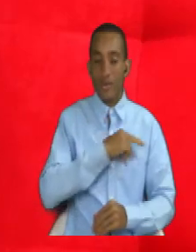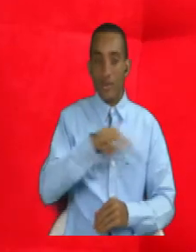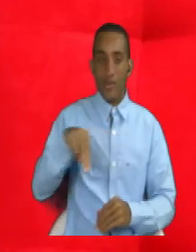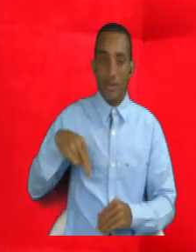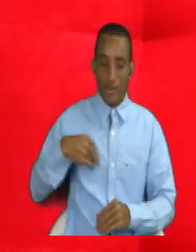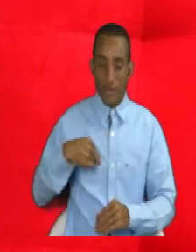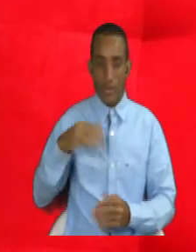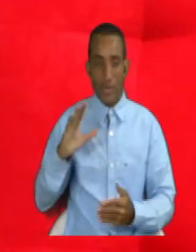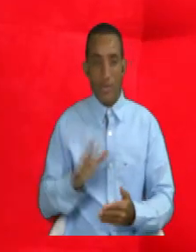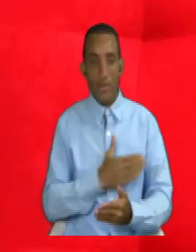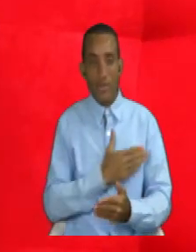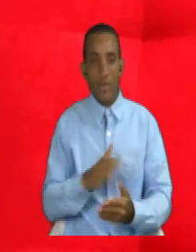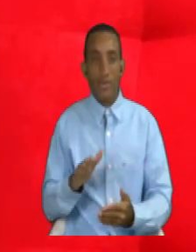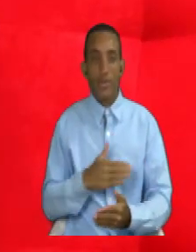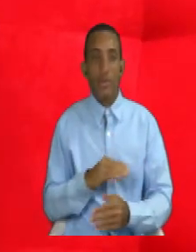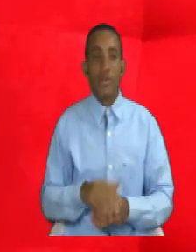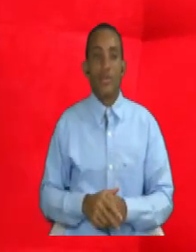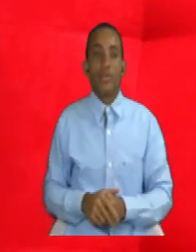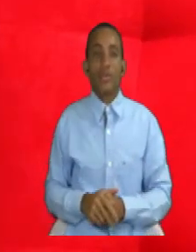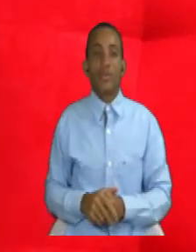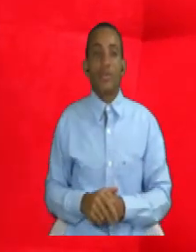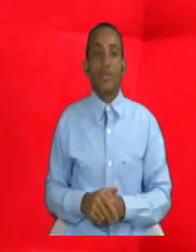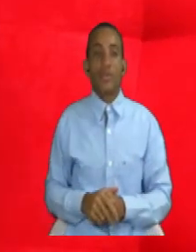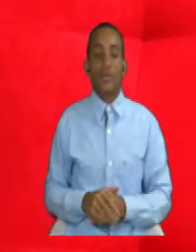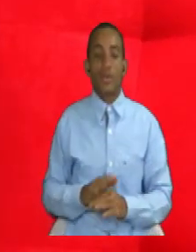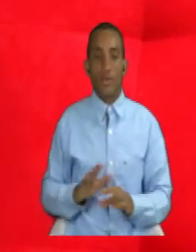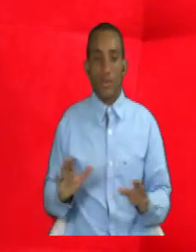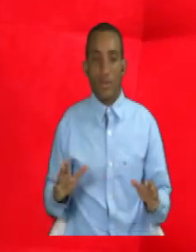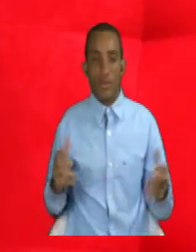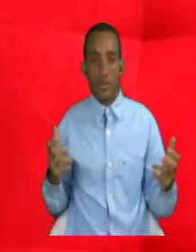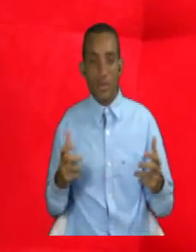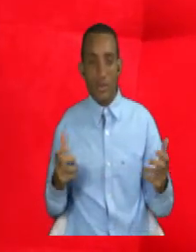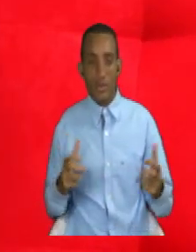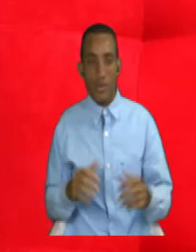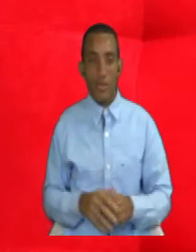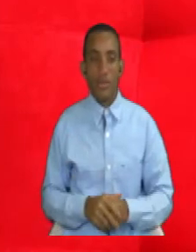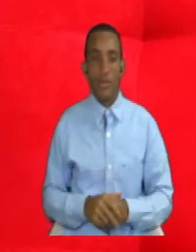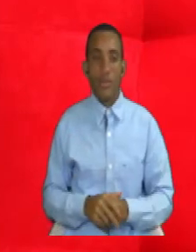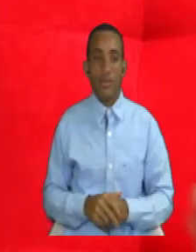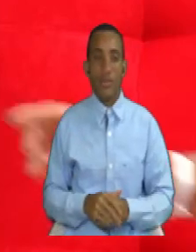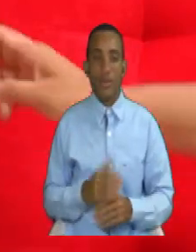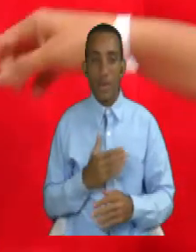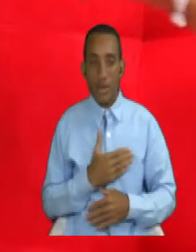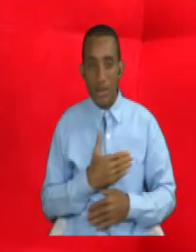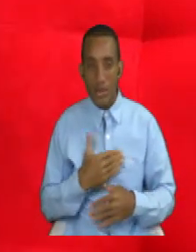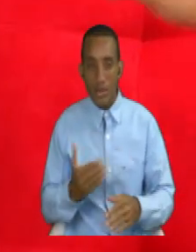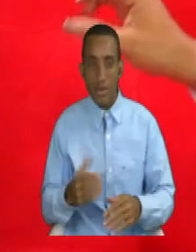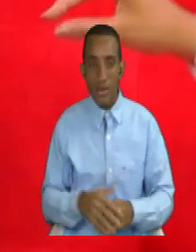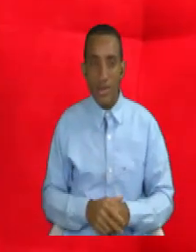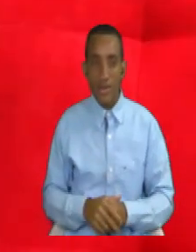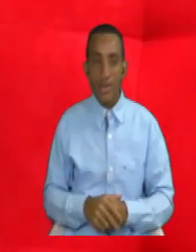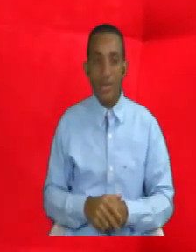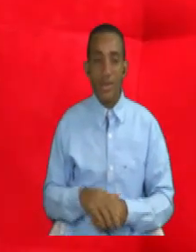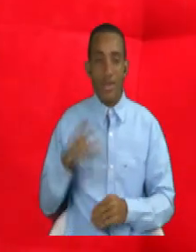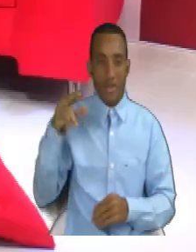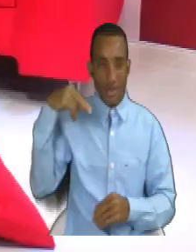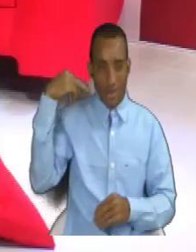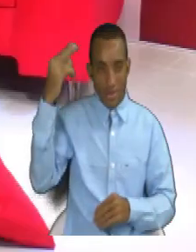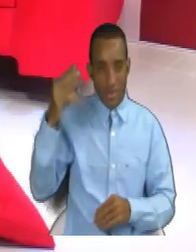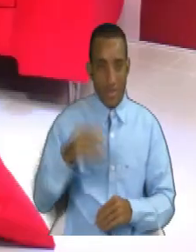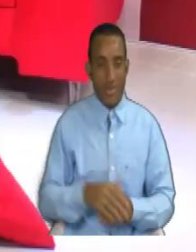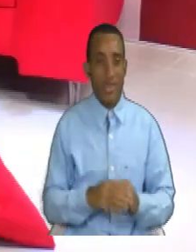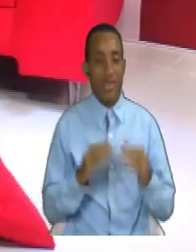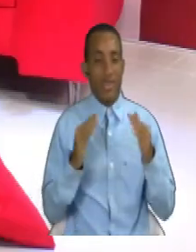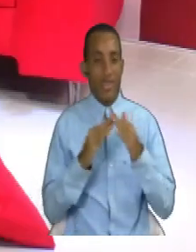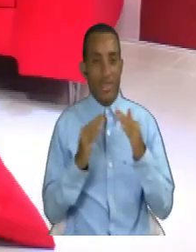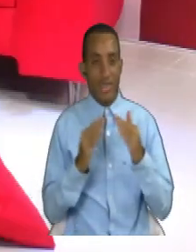canción, no, pues, por el mismo tipo de música, eso, no hicimos, pues, saludos, hicimos fue como... Bueno, me hace un favor para la próxima en casa. Mire que le